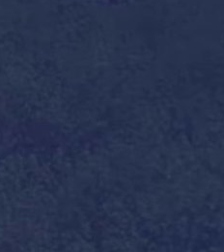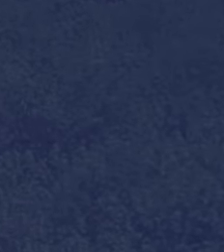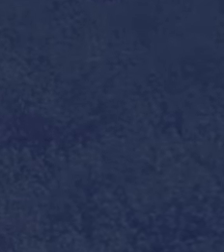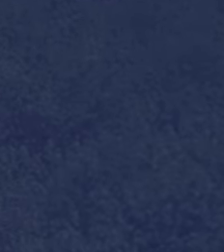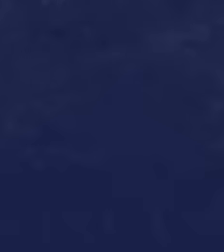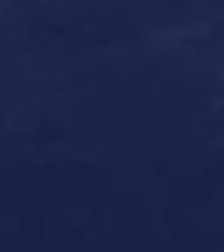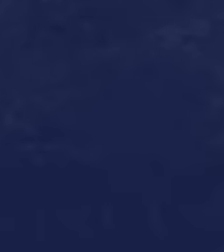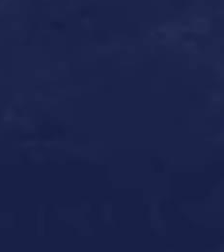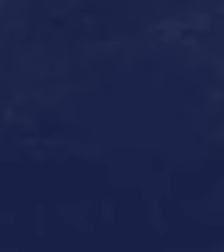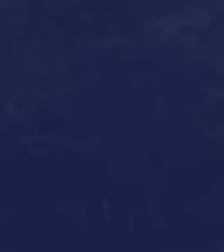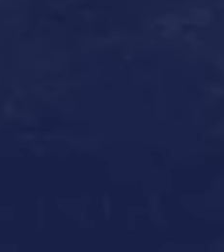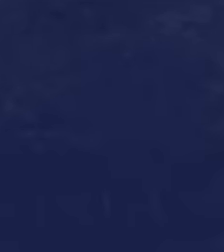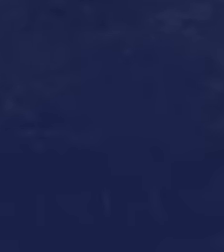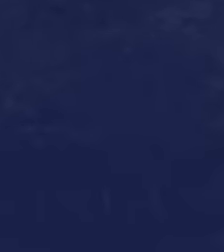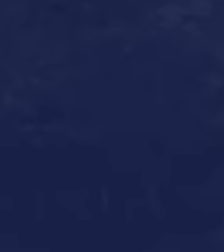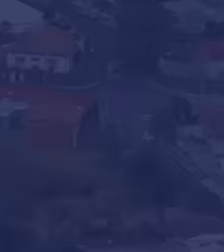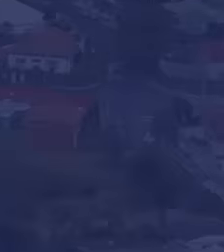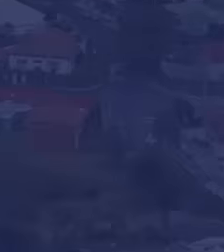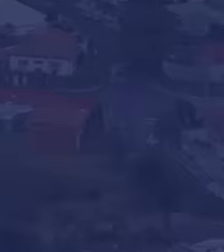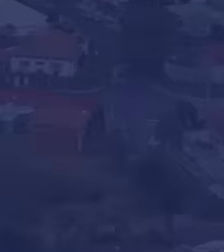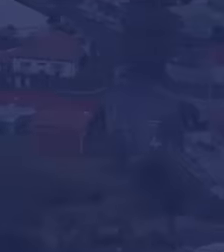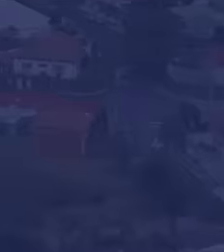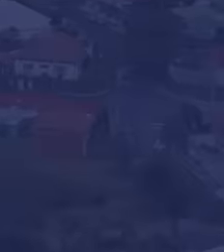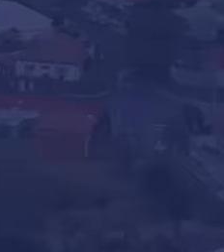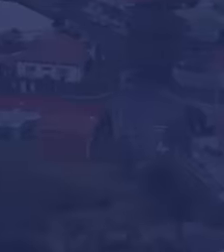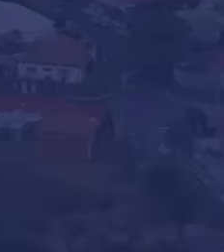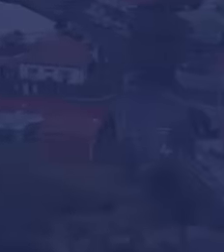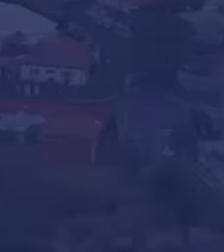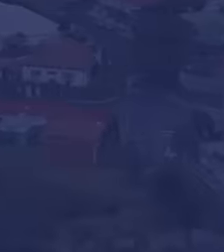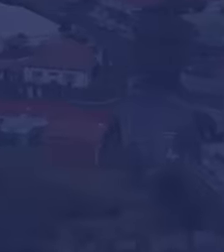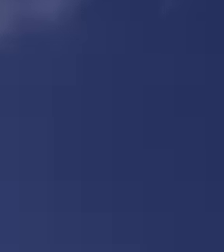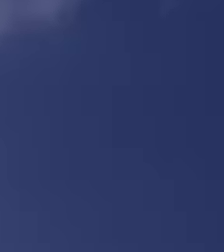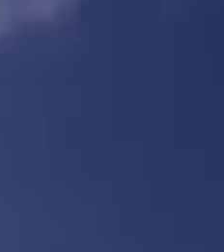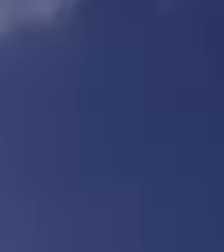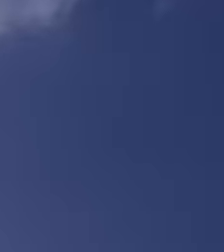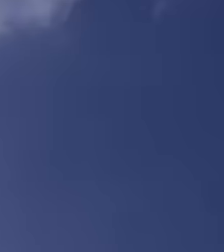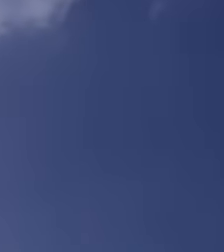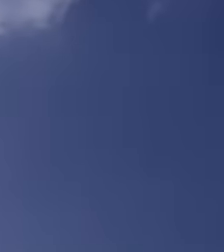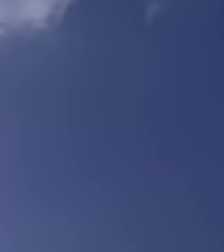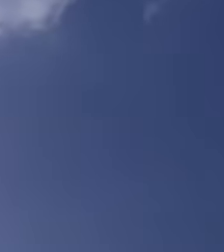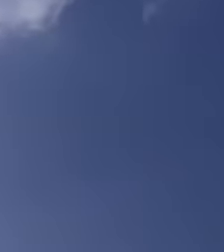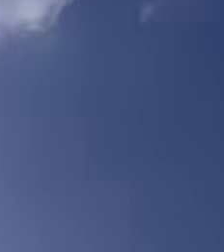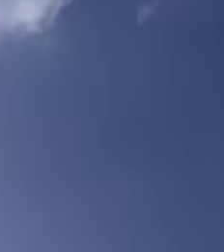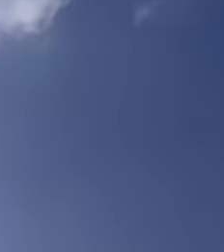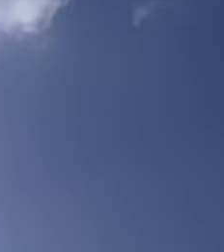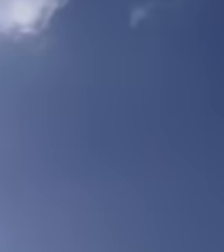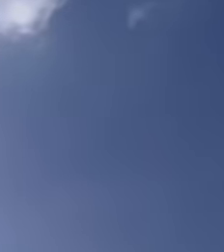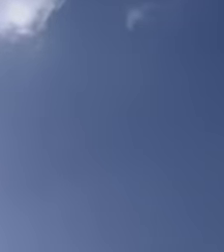propósito: que la próxima generación crezca en un país mejor.